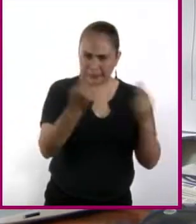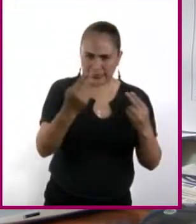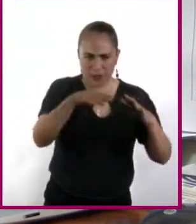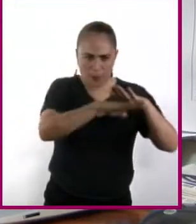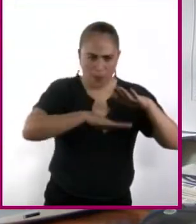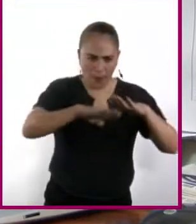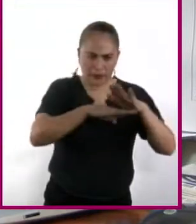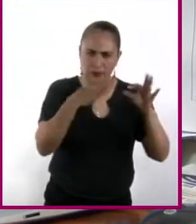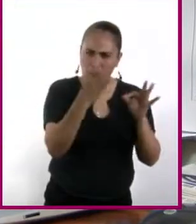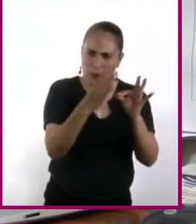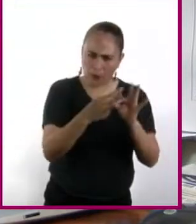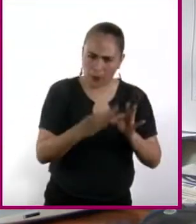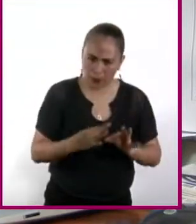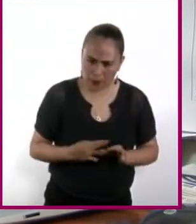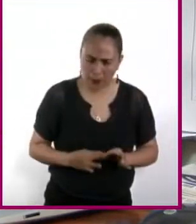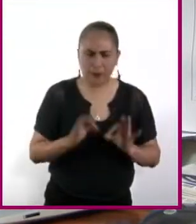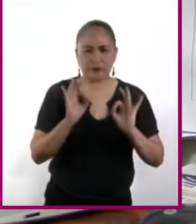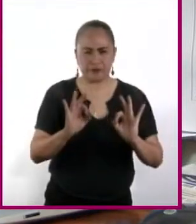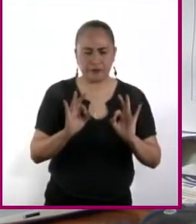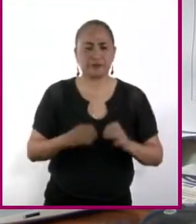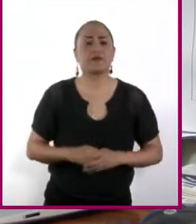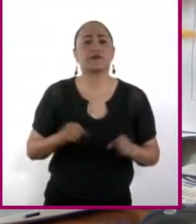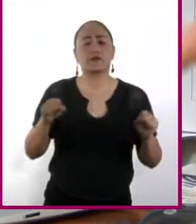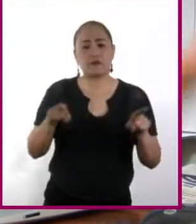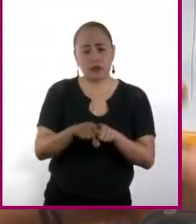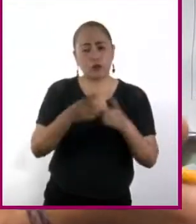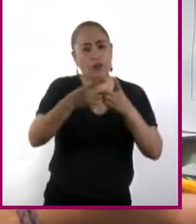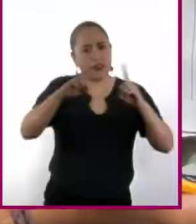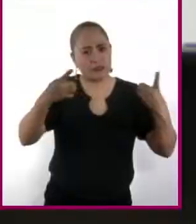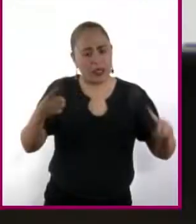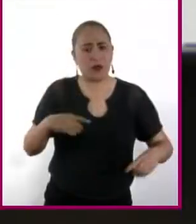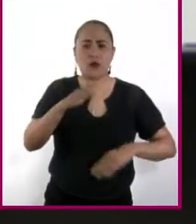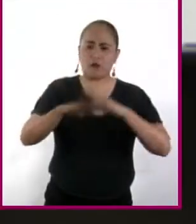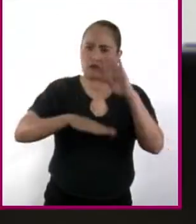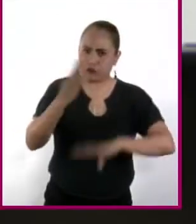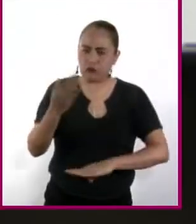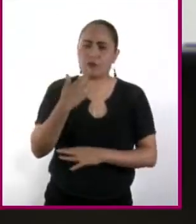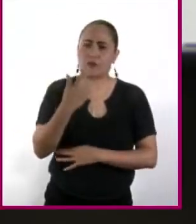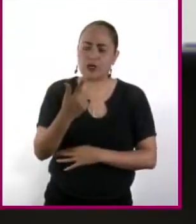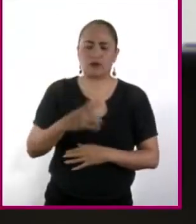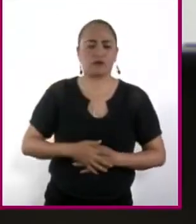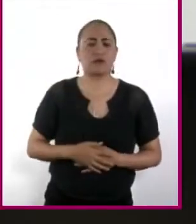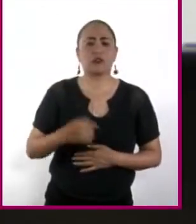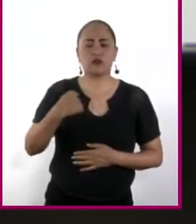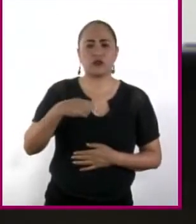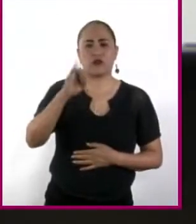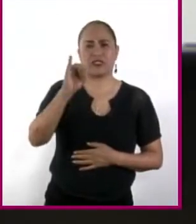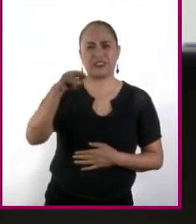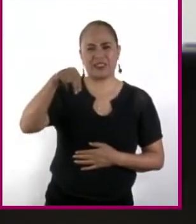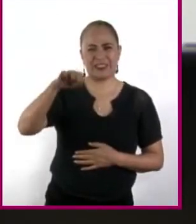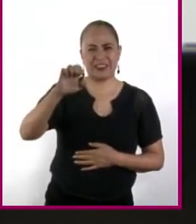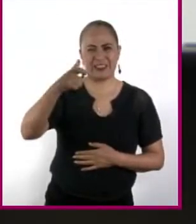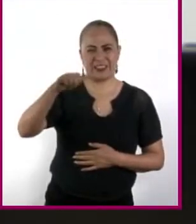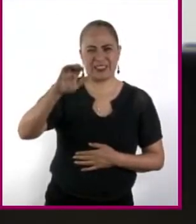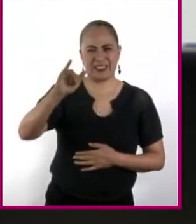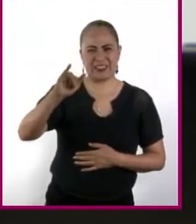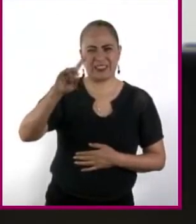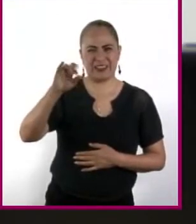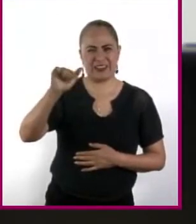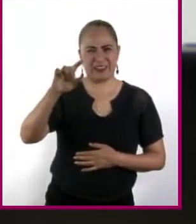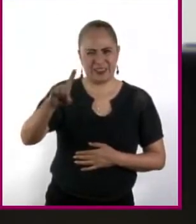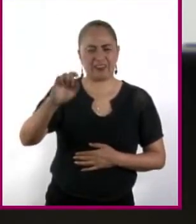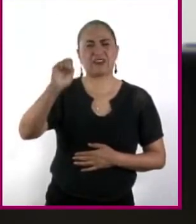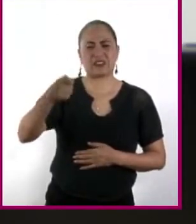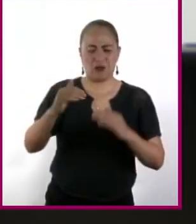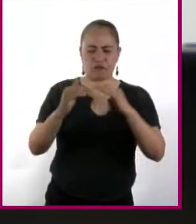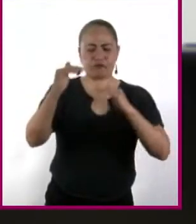satisfacer nuestras necesidades básicas y podamos desarrollarnos de mejor manera. Pues yo encontré que la inequidad significa desigualdad o falta de